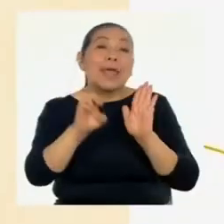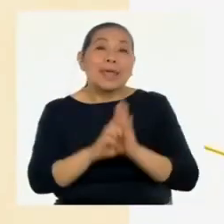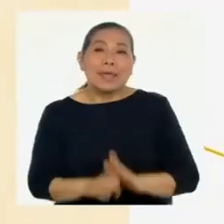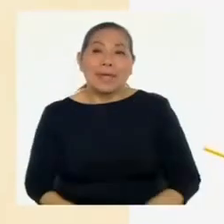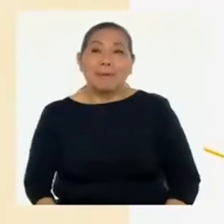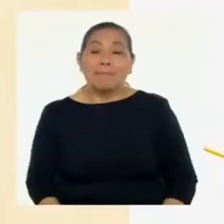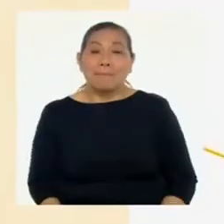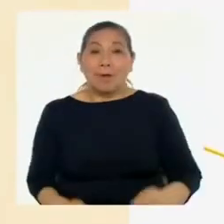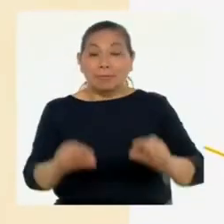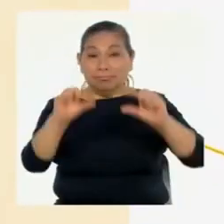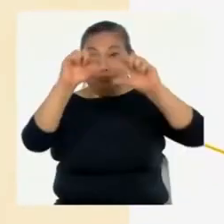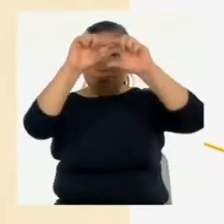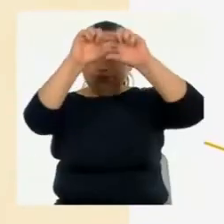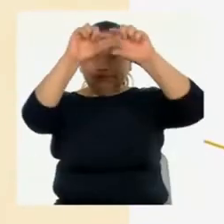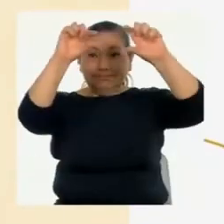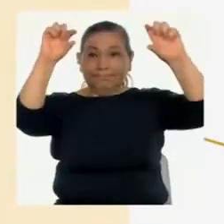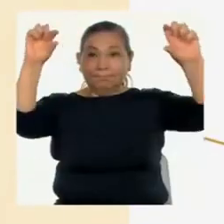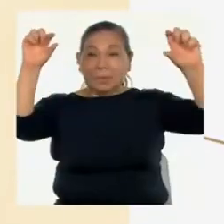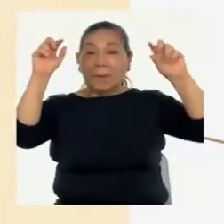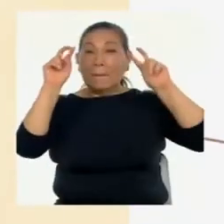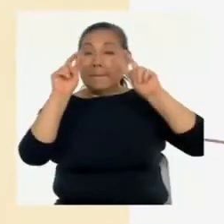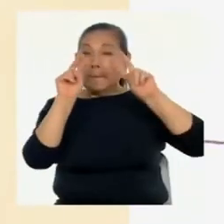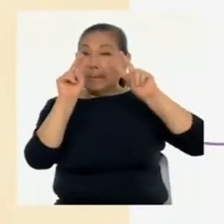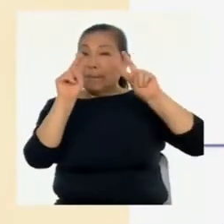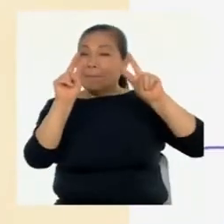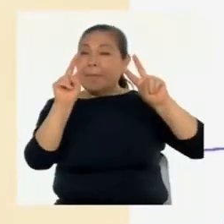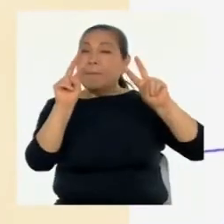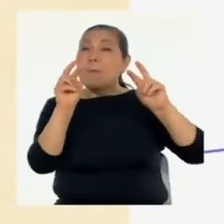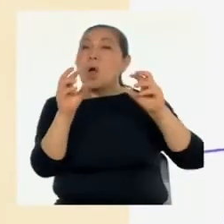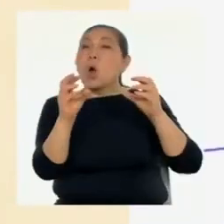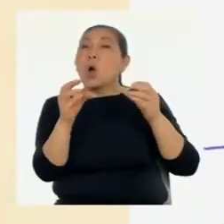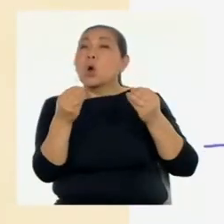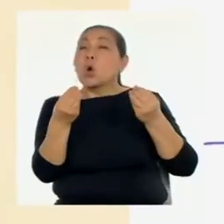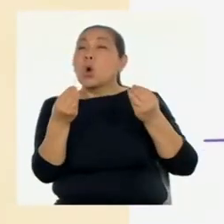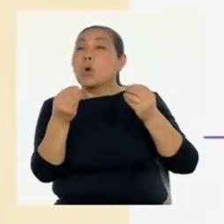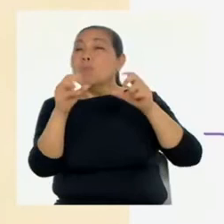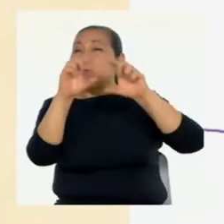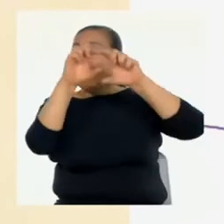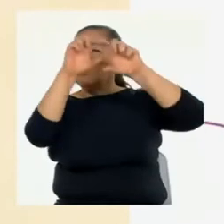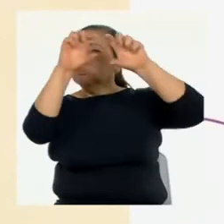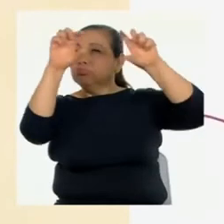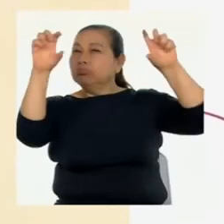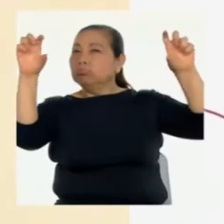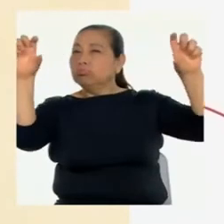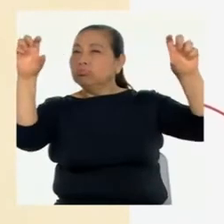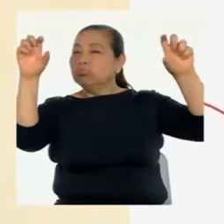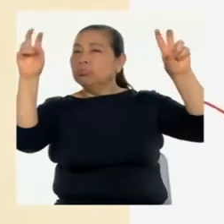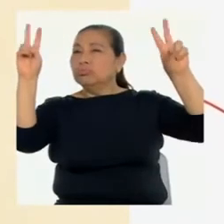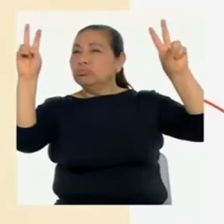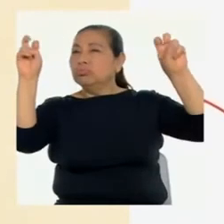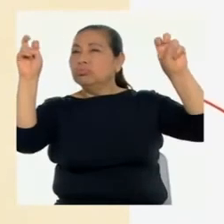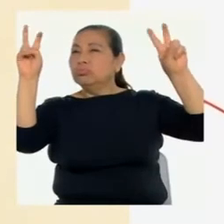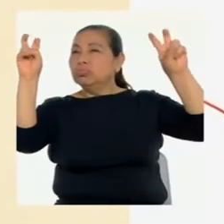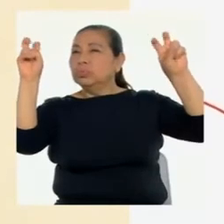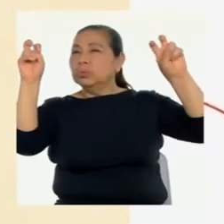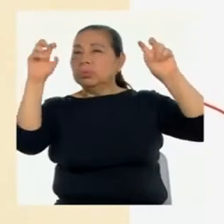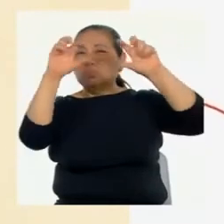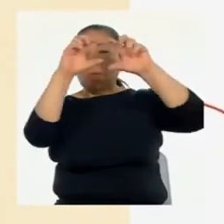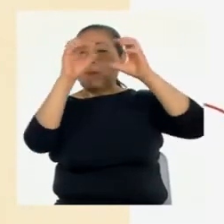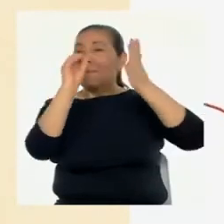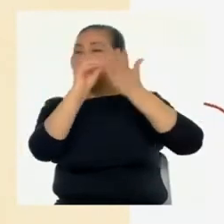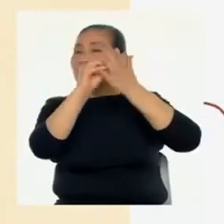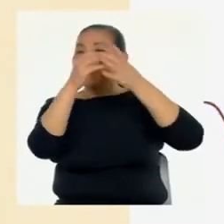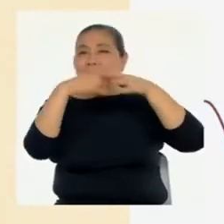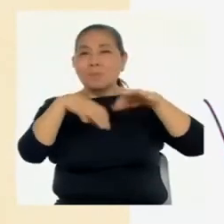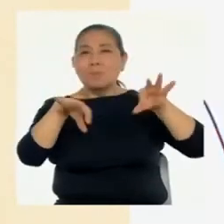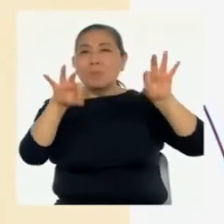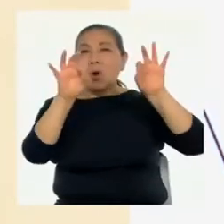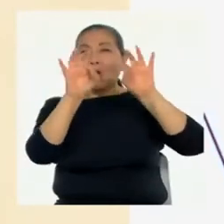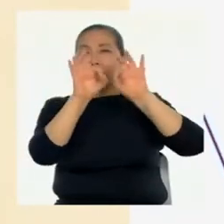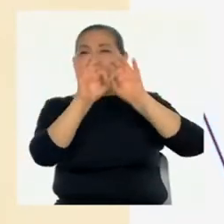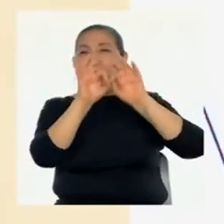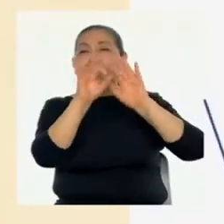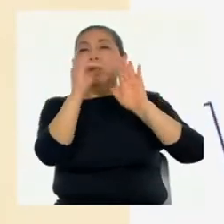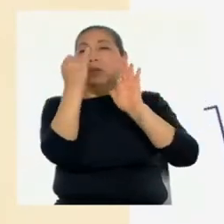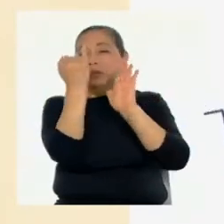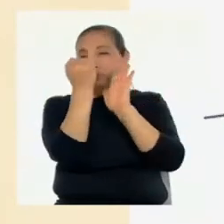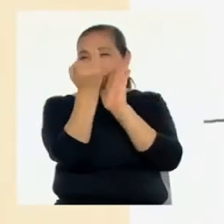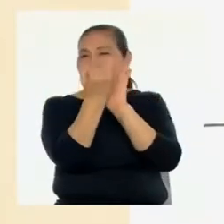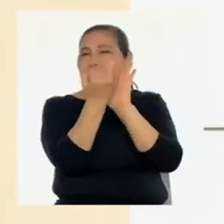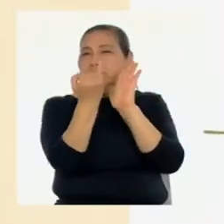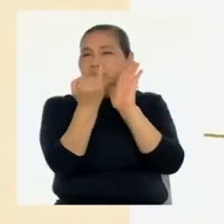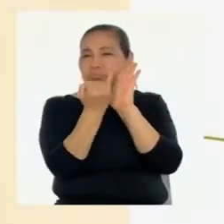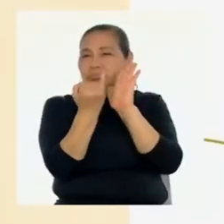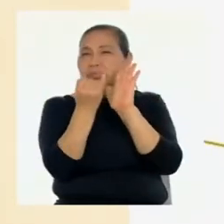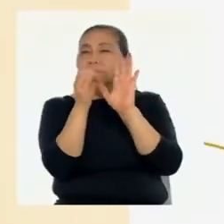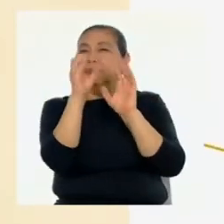ejemplo, en la primera estructura observamos cómo sería un afiche con un título en el encabezado, imágenes